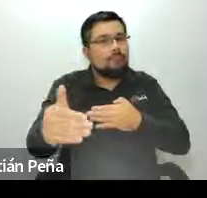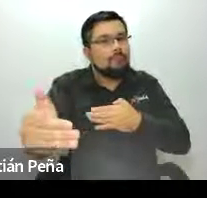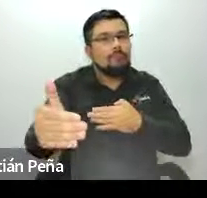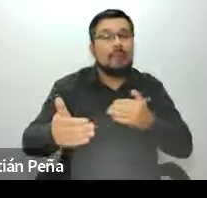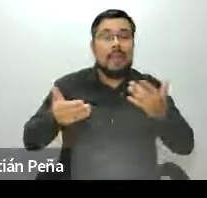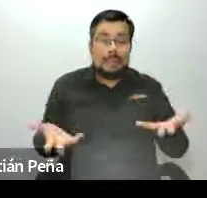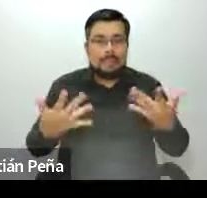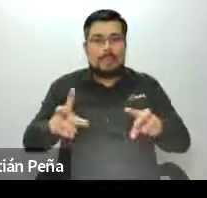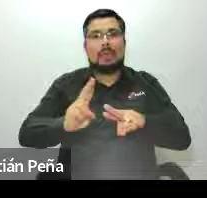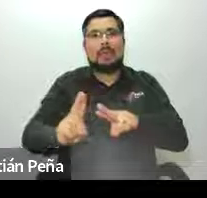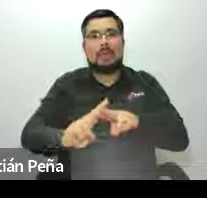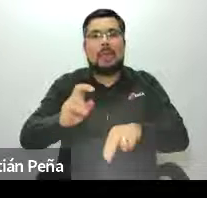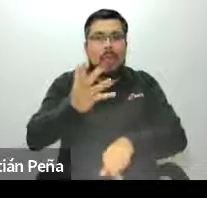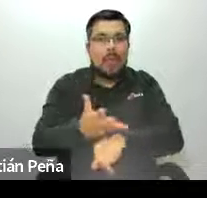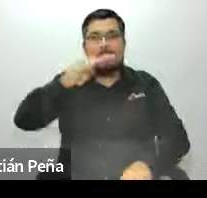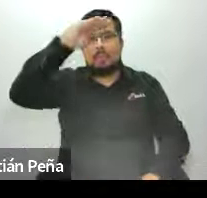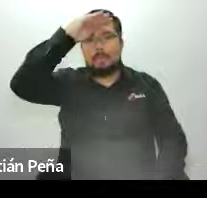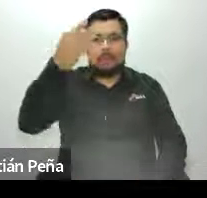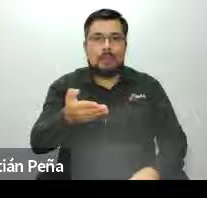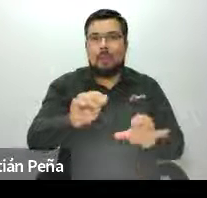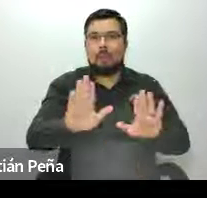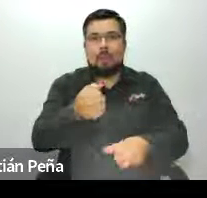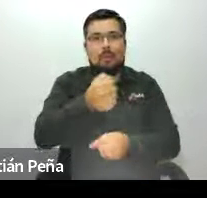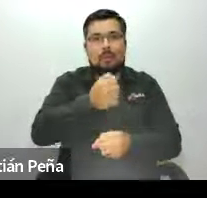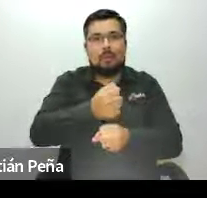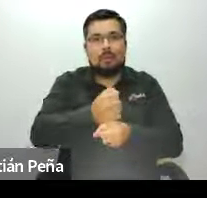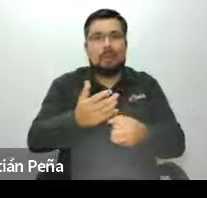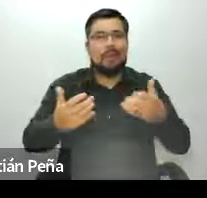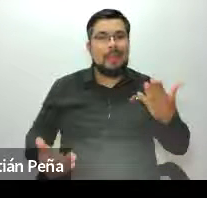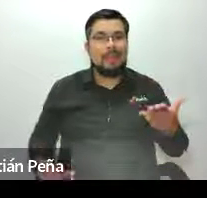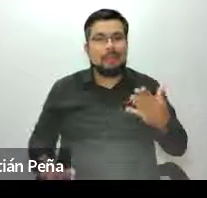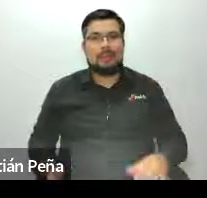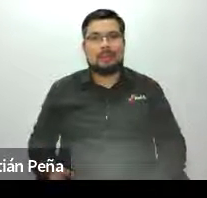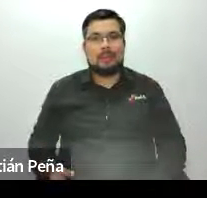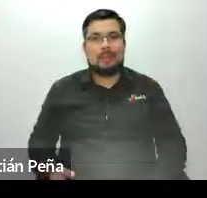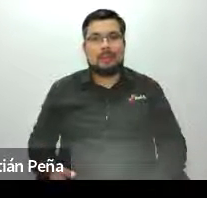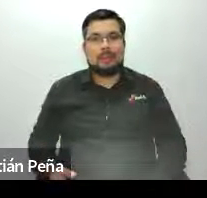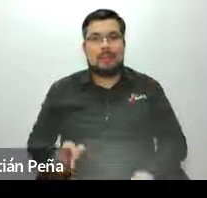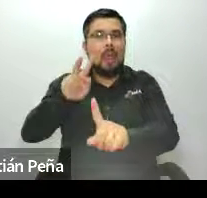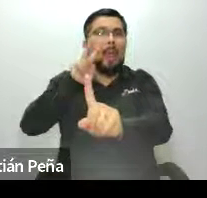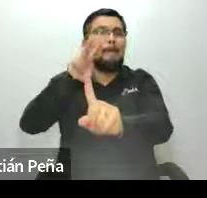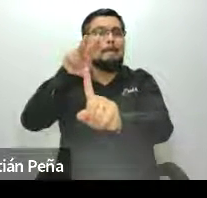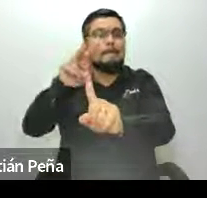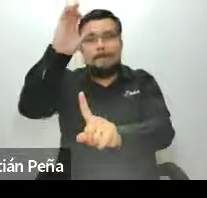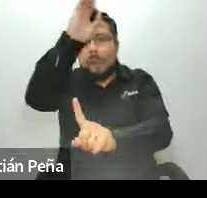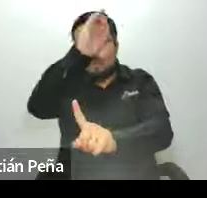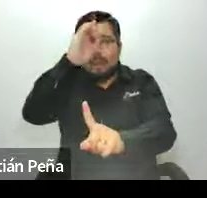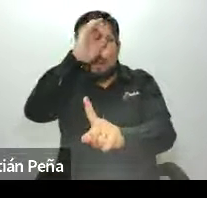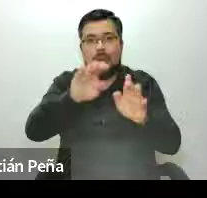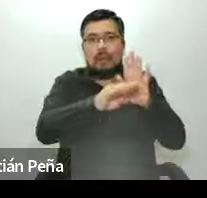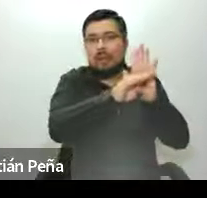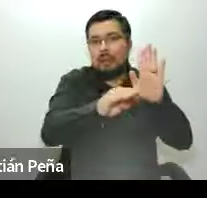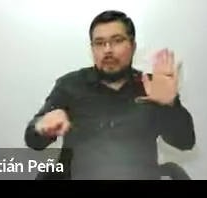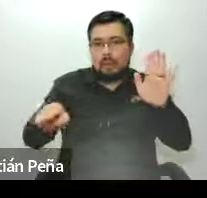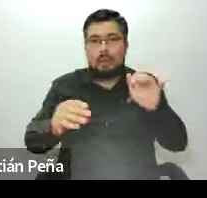que se ha trabajado desde esa manera. Tener esa perspectiva transversal, ¿no es cierto?, te permite tomar decisiones y reducir la